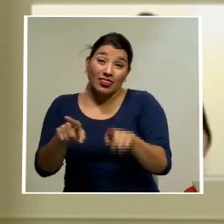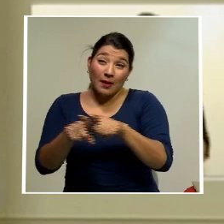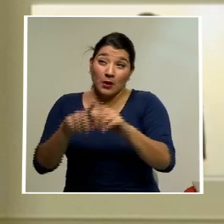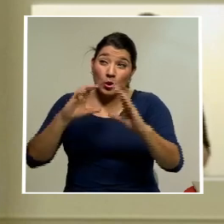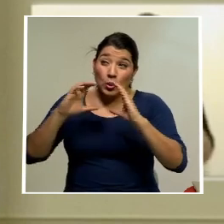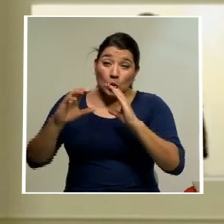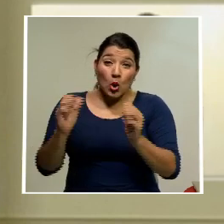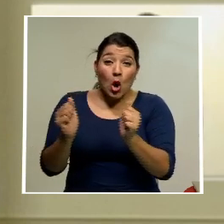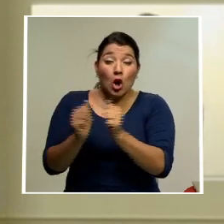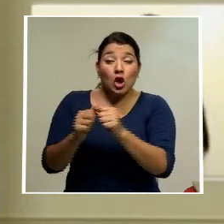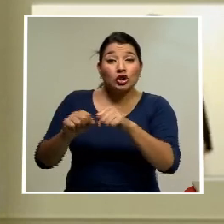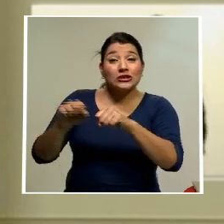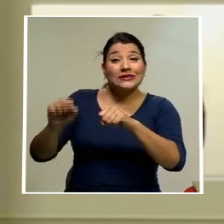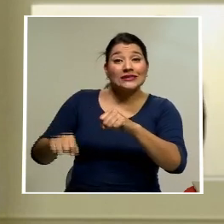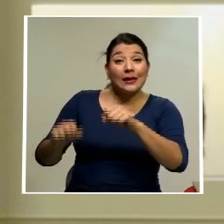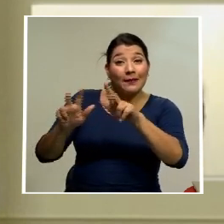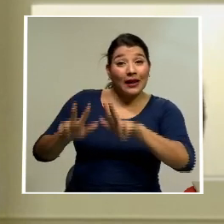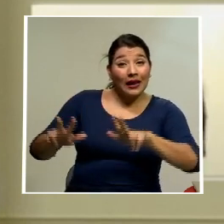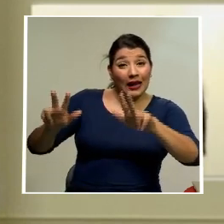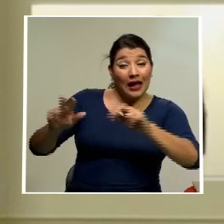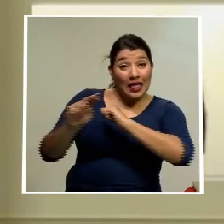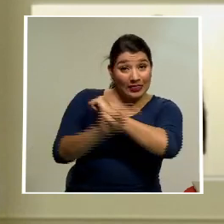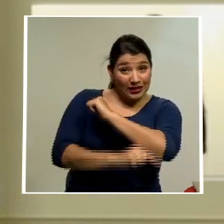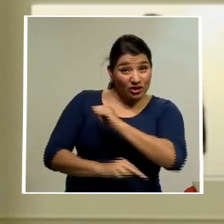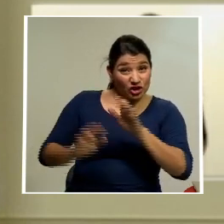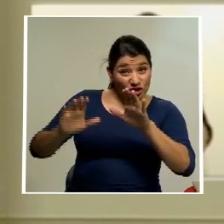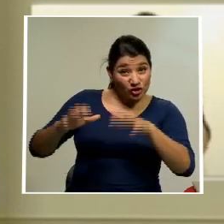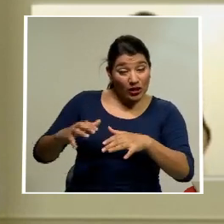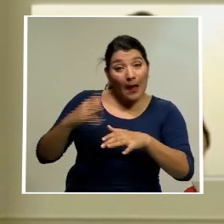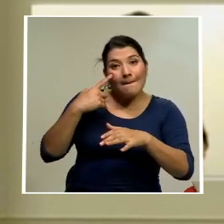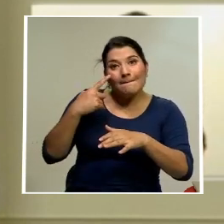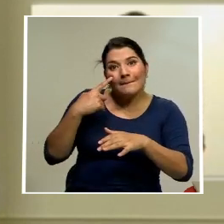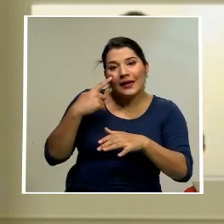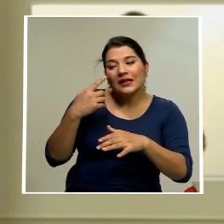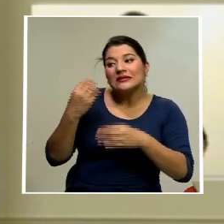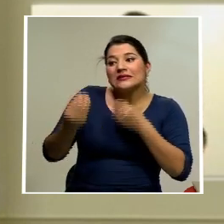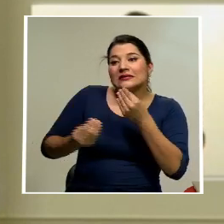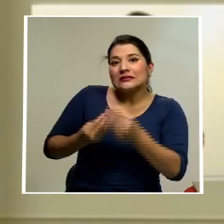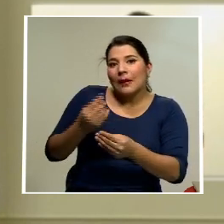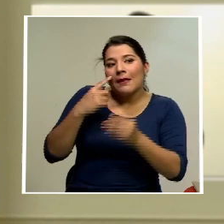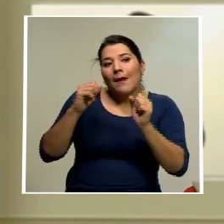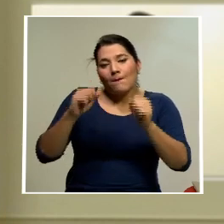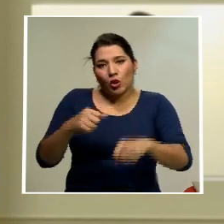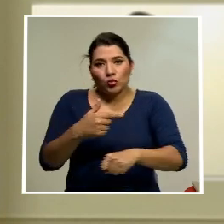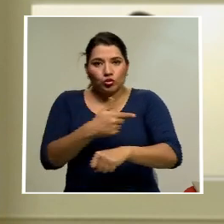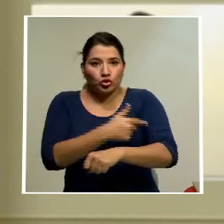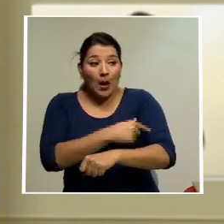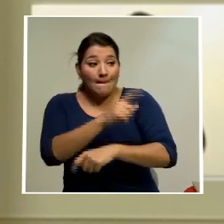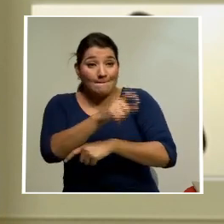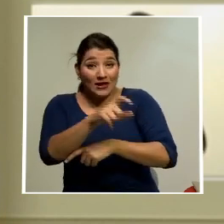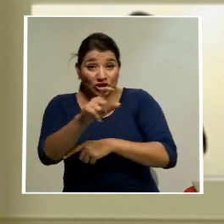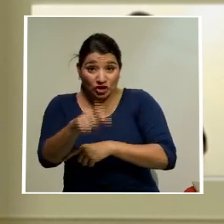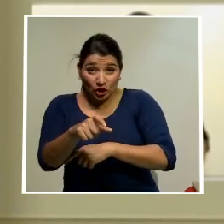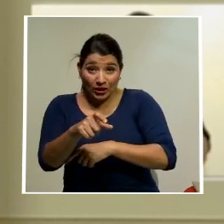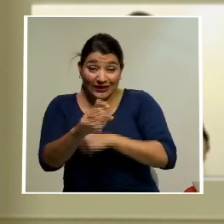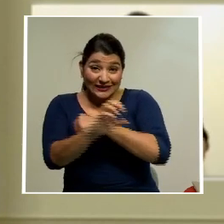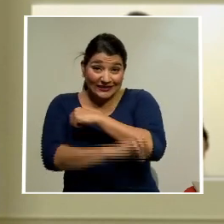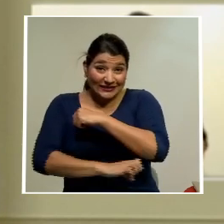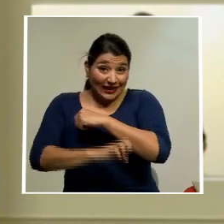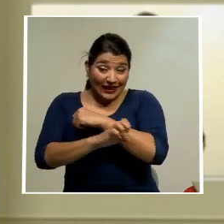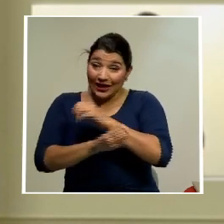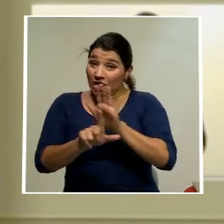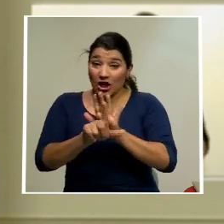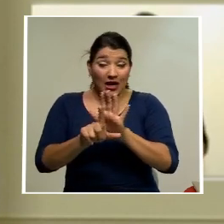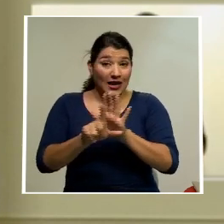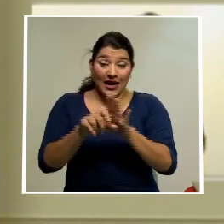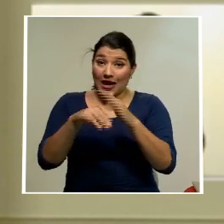a ver qué podemos hacer en conjunto para cubrir también a la población extranjera que no tiene una condición de regularidad